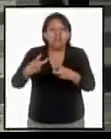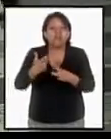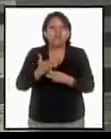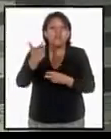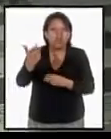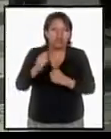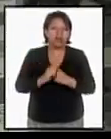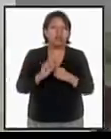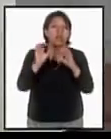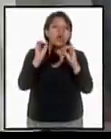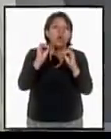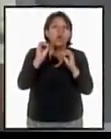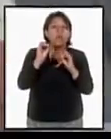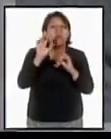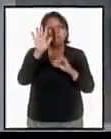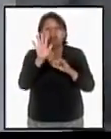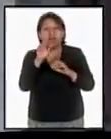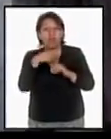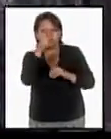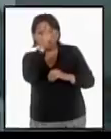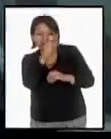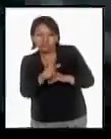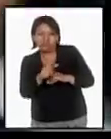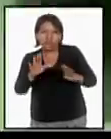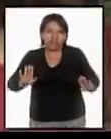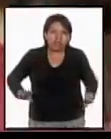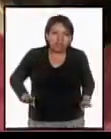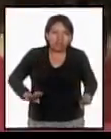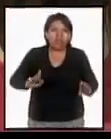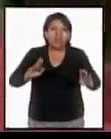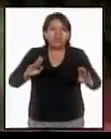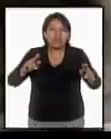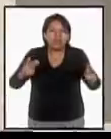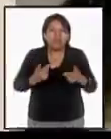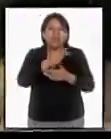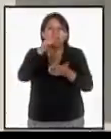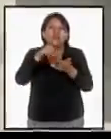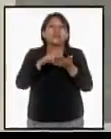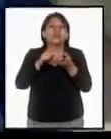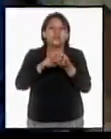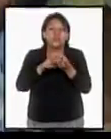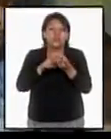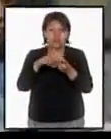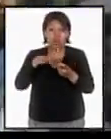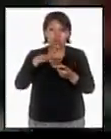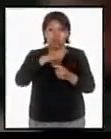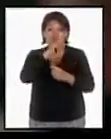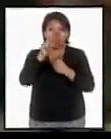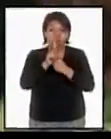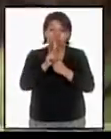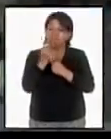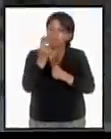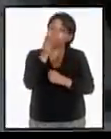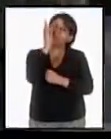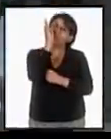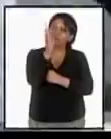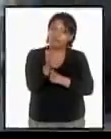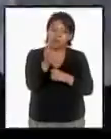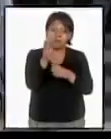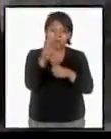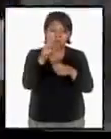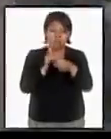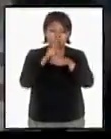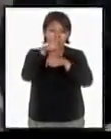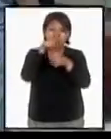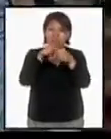culpable a modo por las características étnicas, porque se vive en un país ajeno, donde tenemos que reconocerlo, el color de la